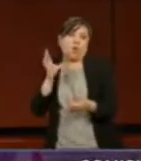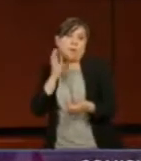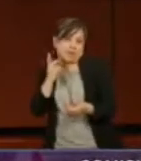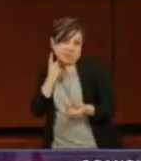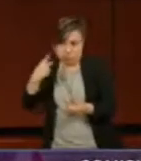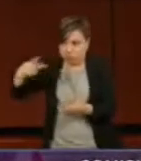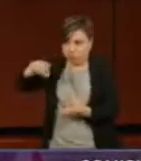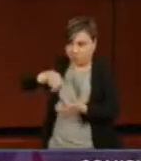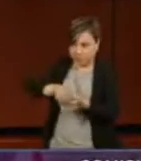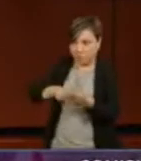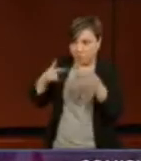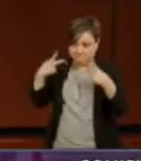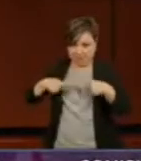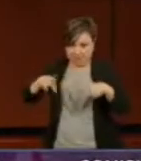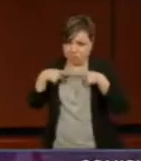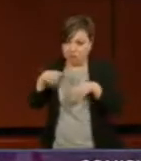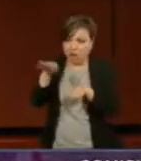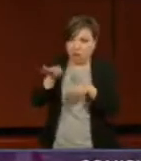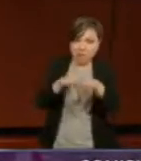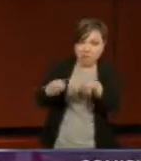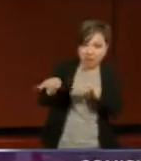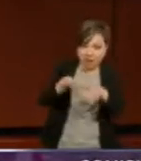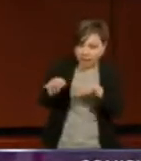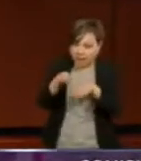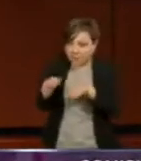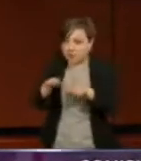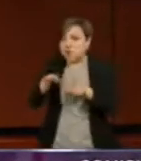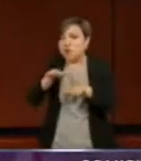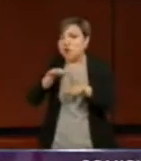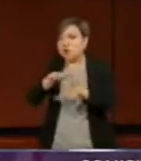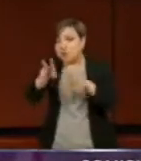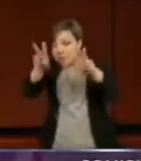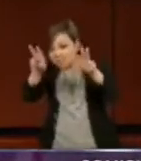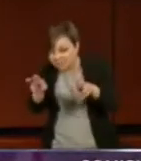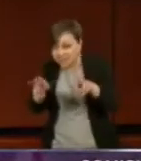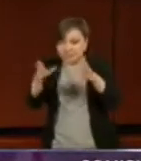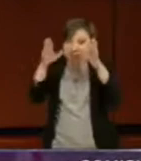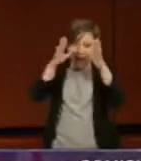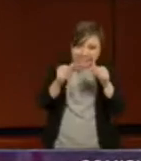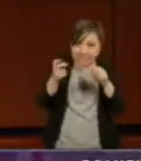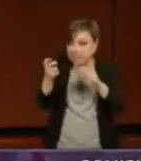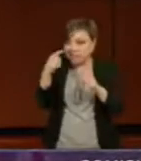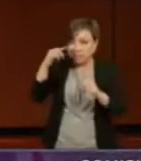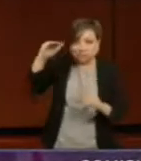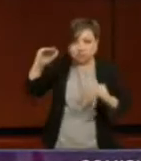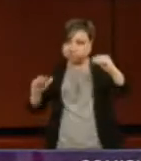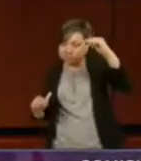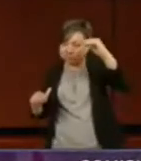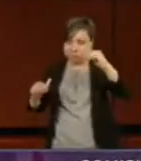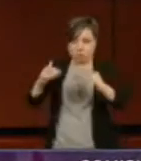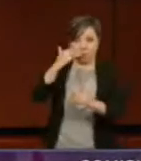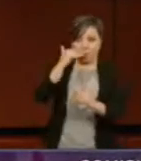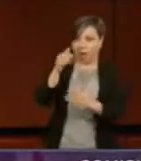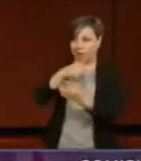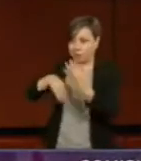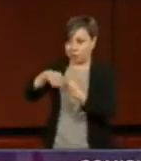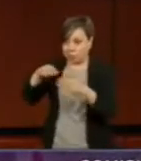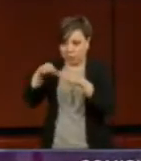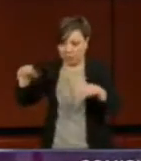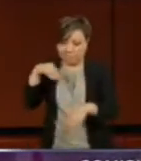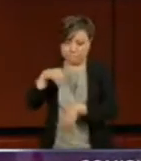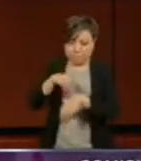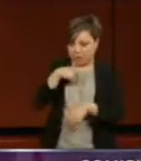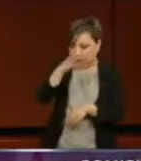de la Cámara de Diputados en temas hacendarios. Compañeras y compañeros, ante estas consideraciones